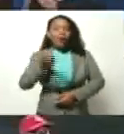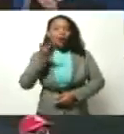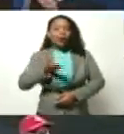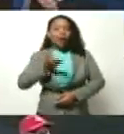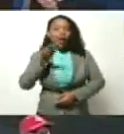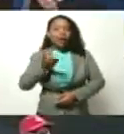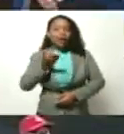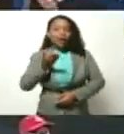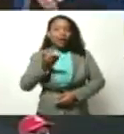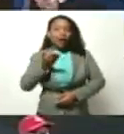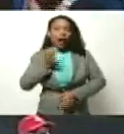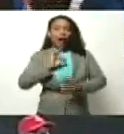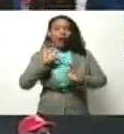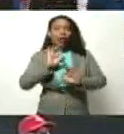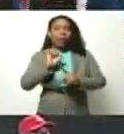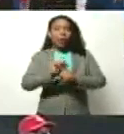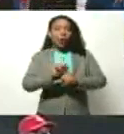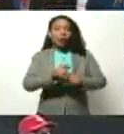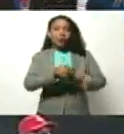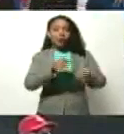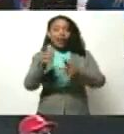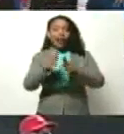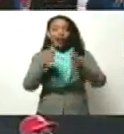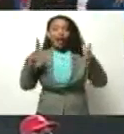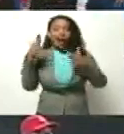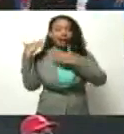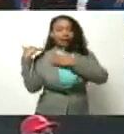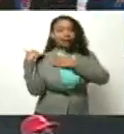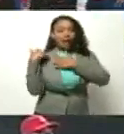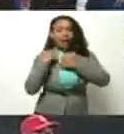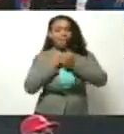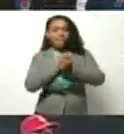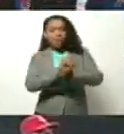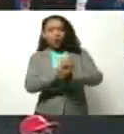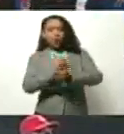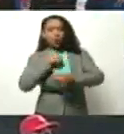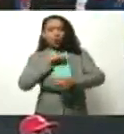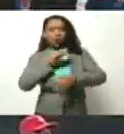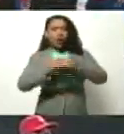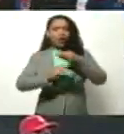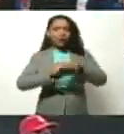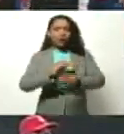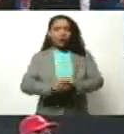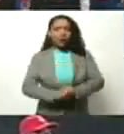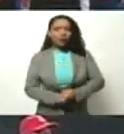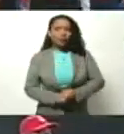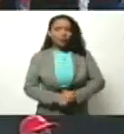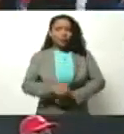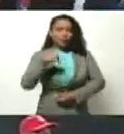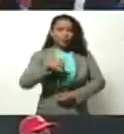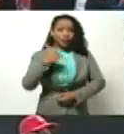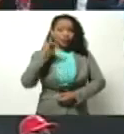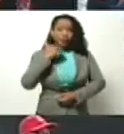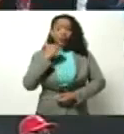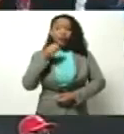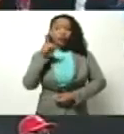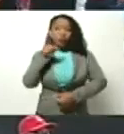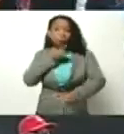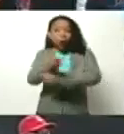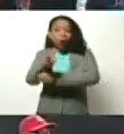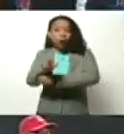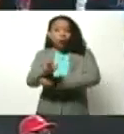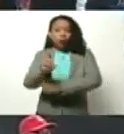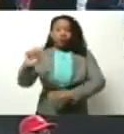sin excepción llevar una gran carga de amor por lo que estamos haciendo aquí hay alguien obligado